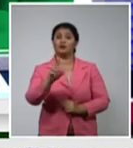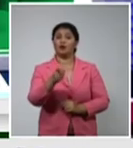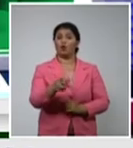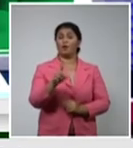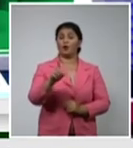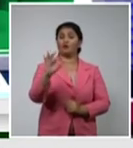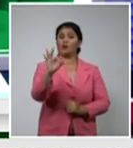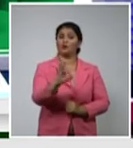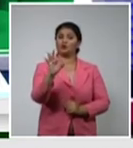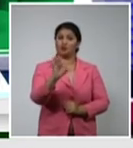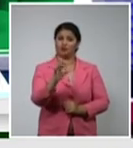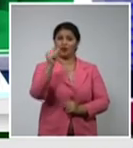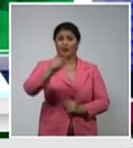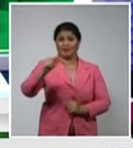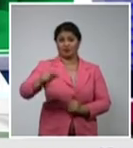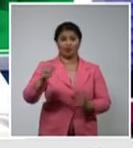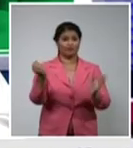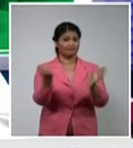53,1%.